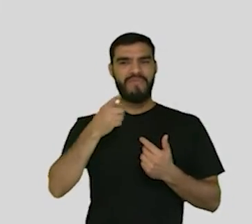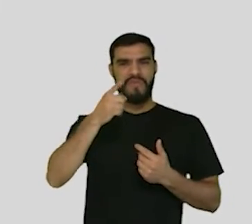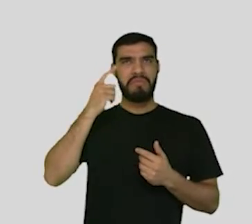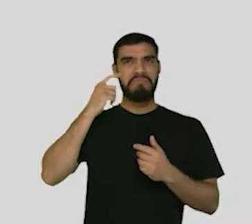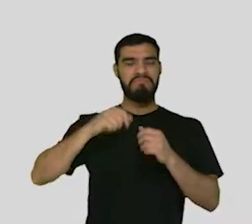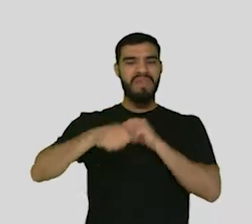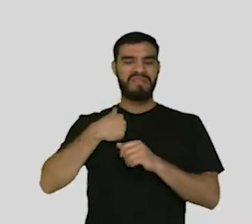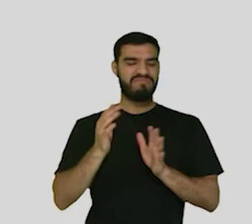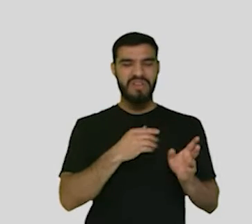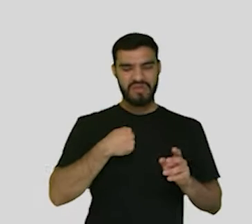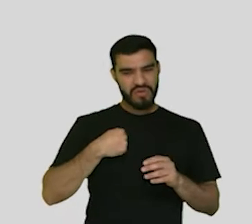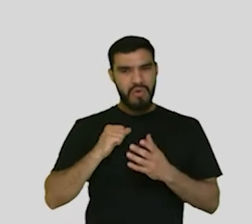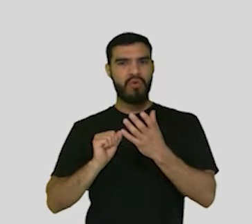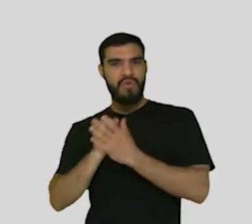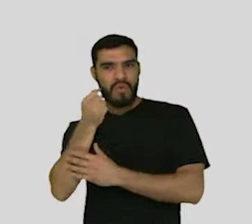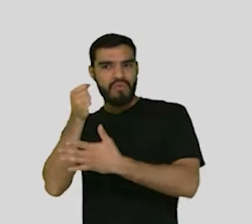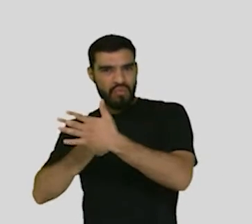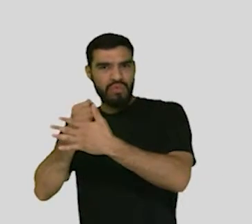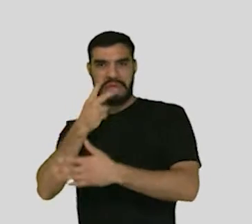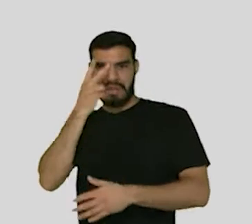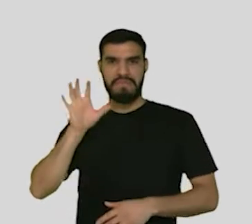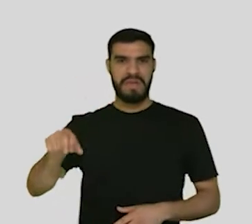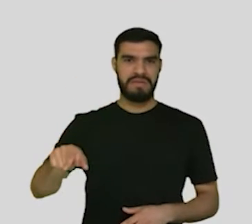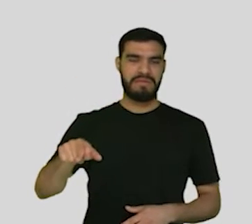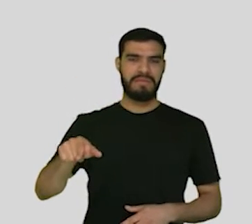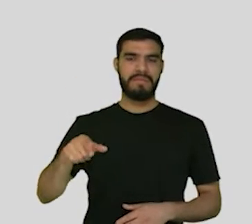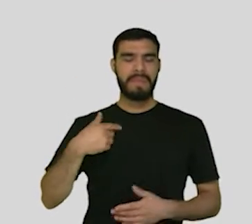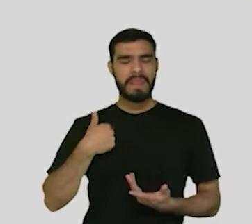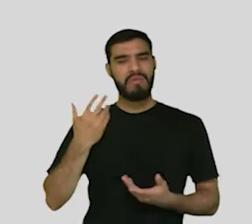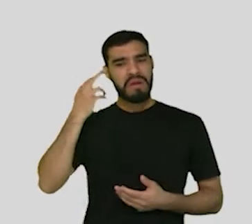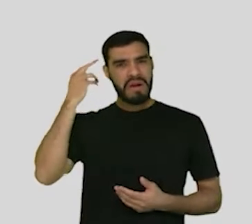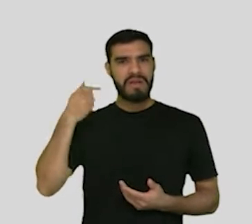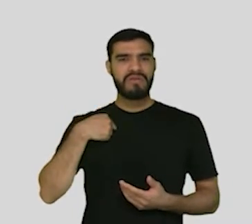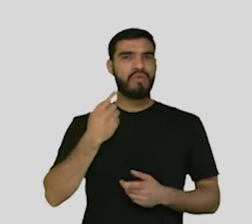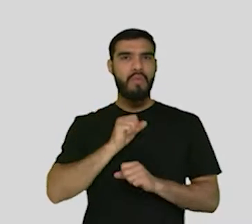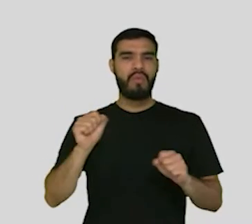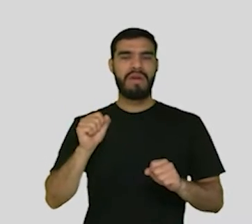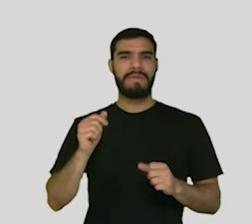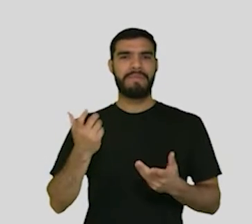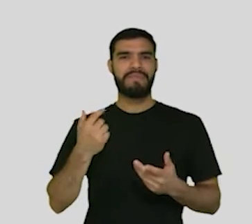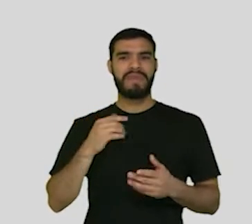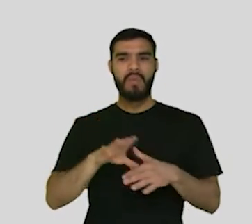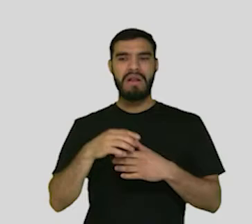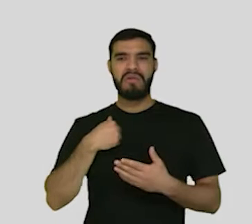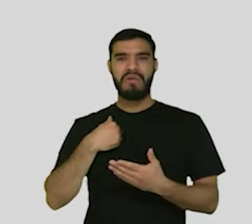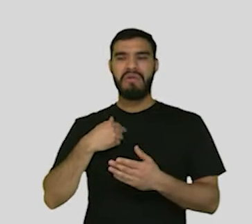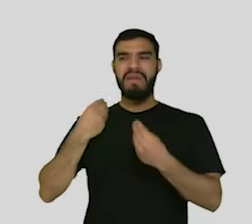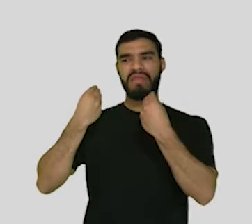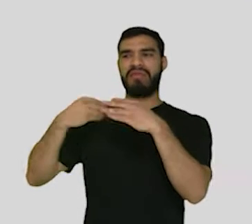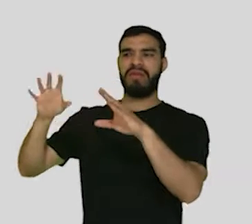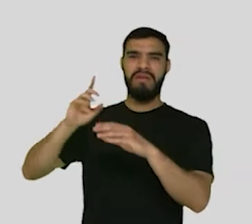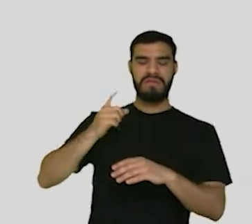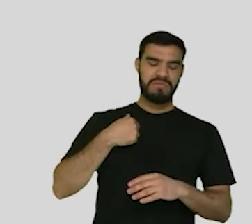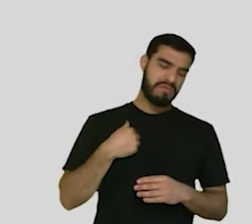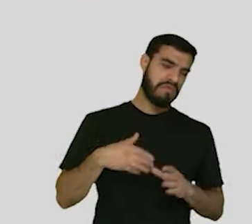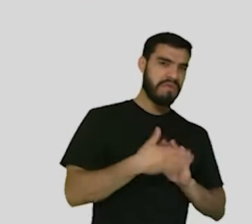tu unde re decidí jare guatá ne inun güerande ve va ir upeva que no puedo ser no puedo estar ausente